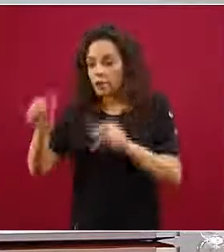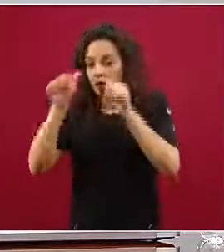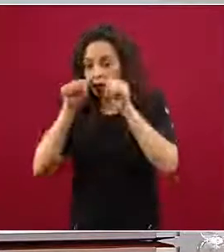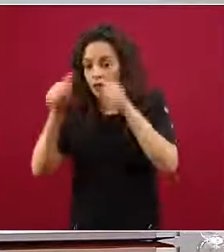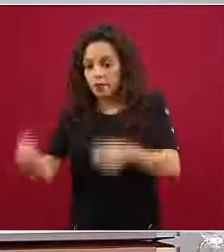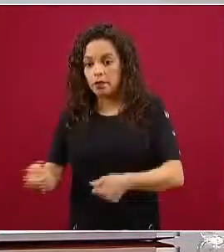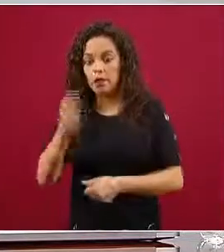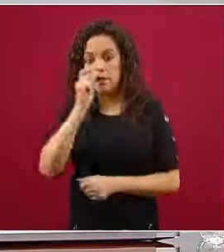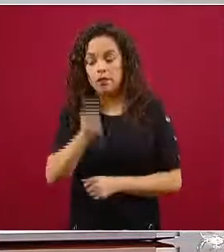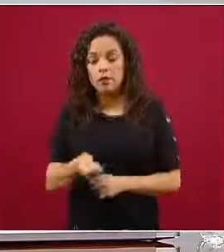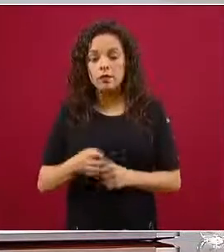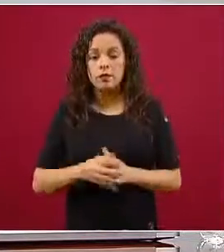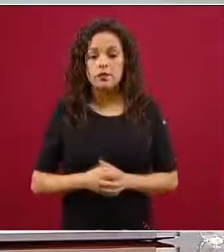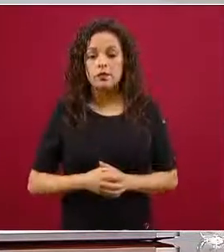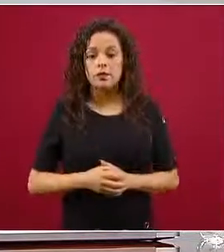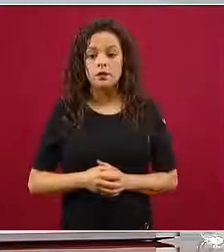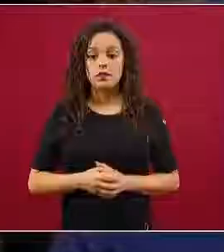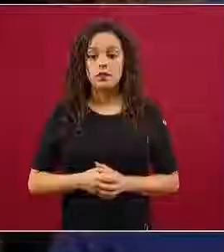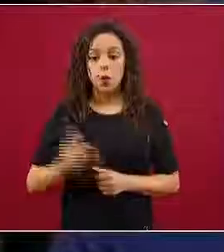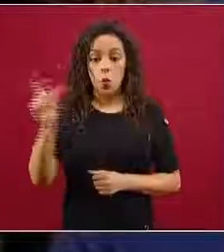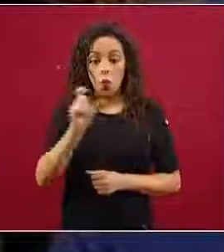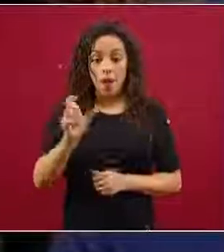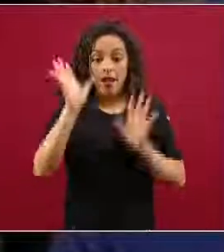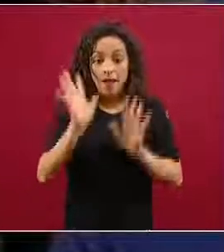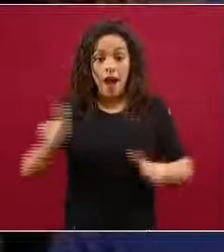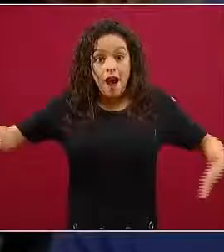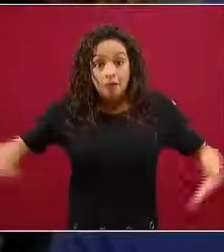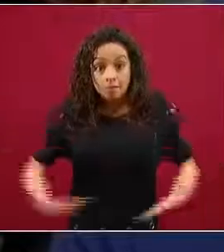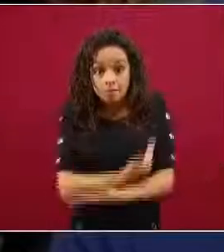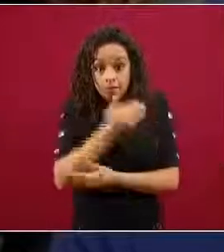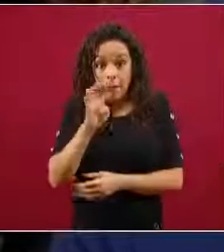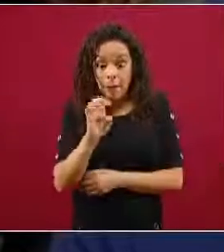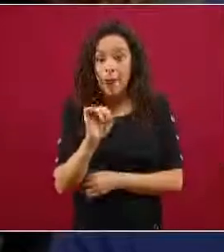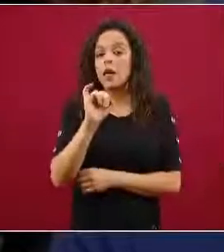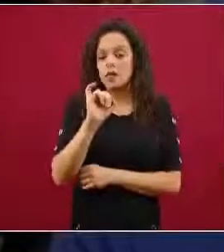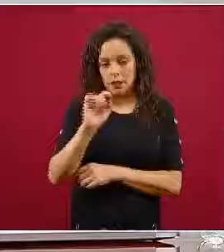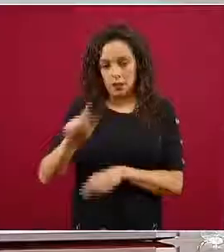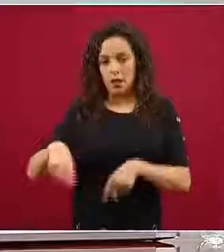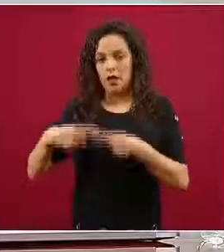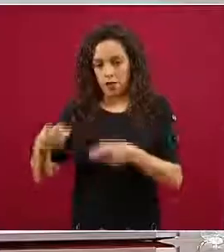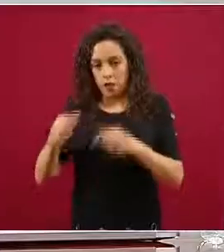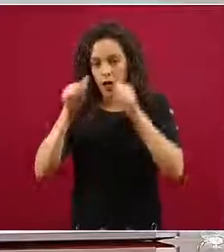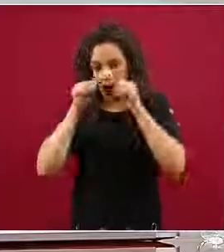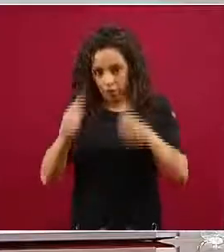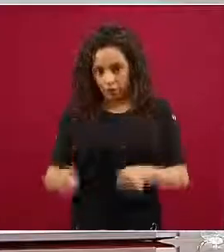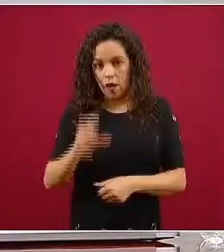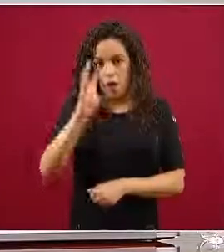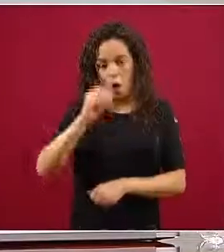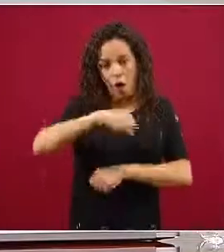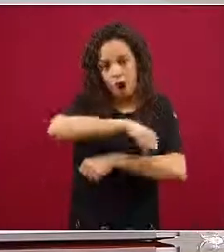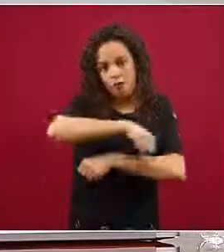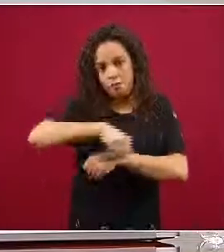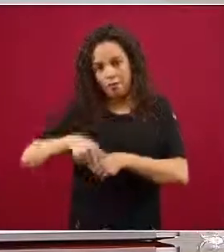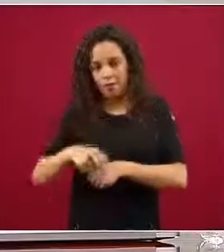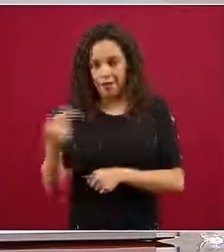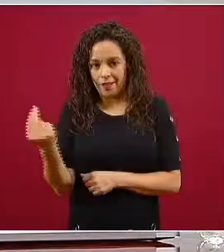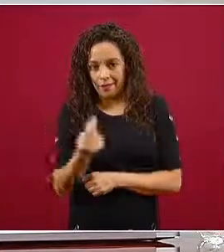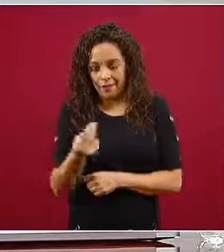el momento del parto, o sea, para la atención de partos y para la realización de cesáreas.